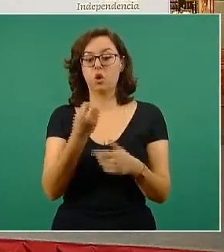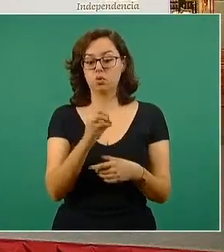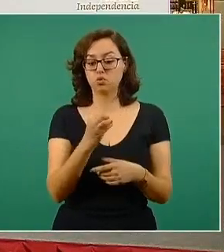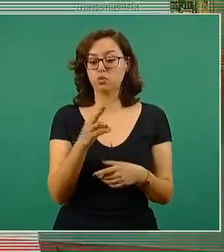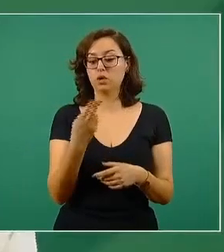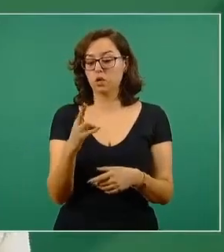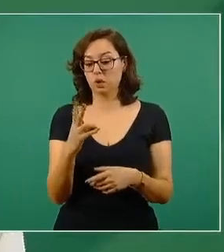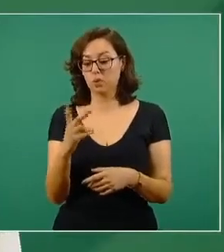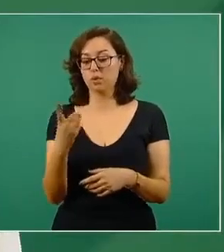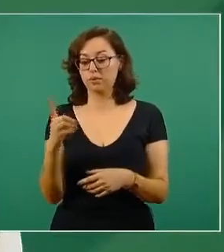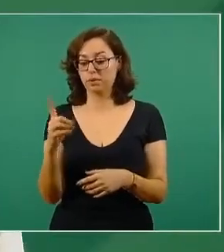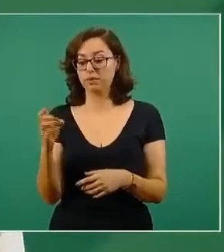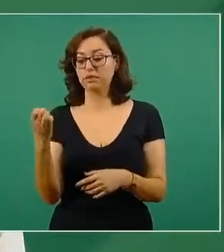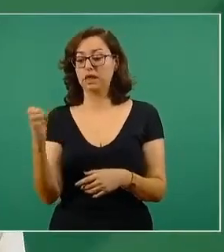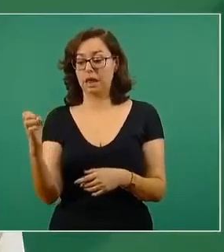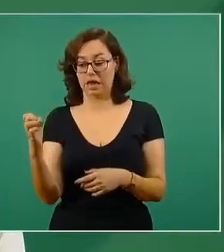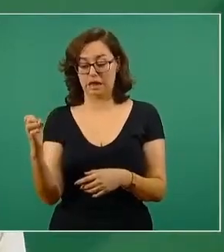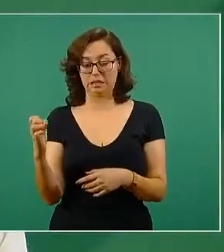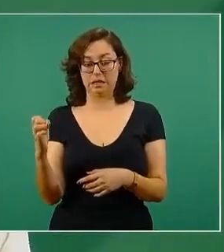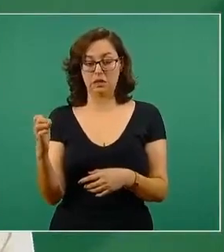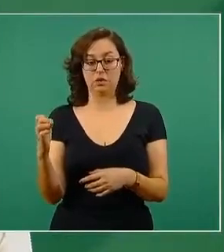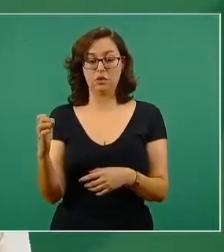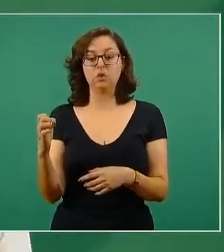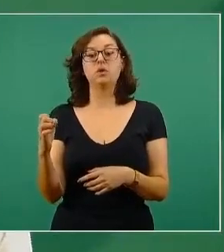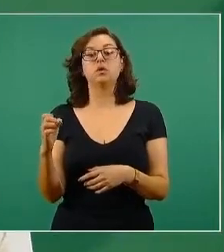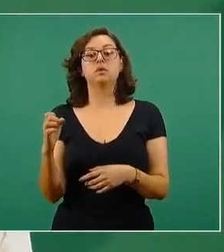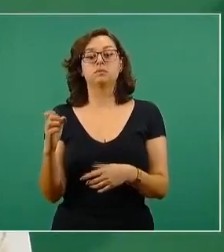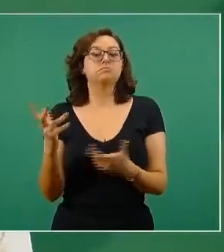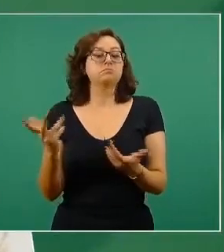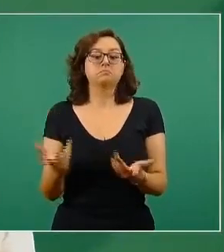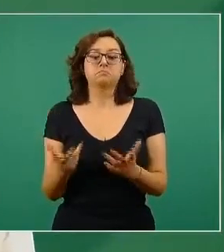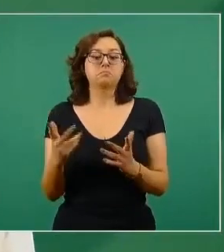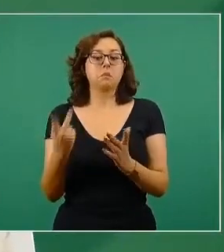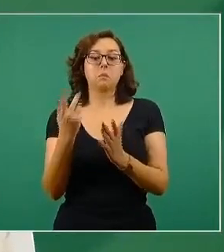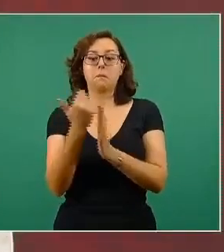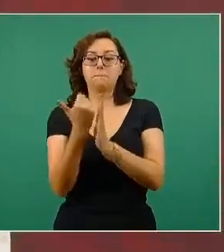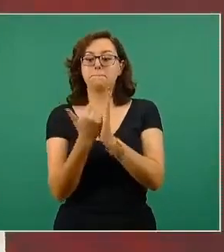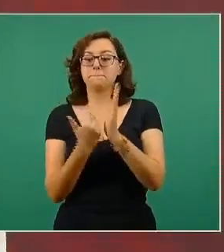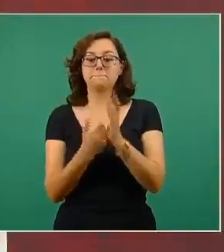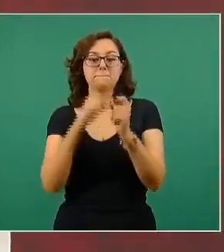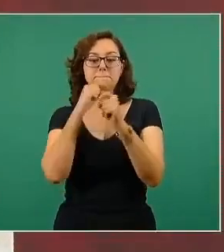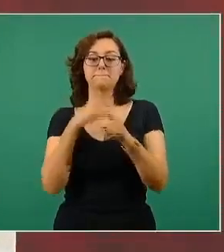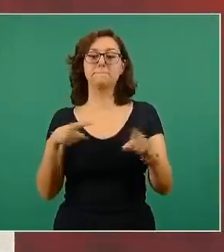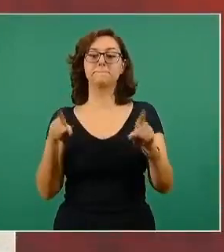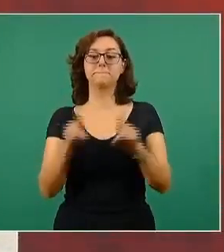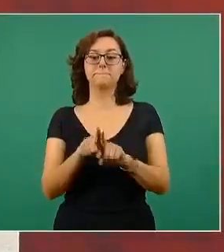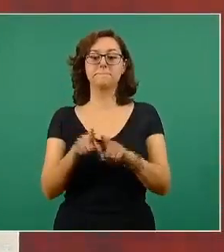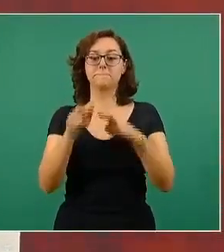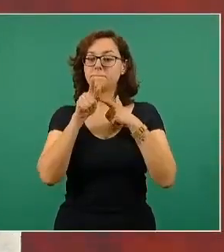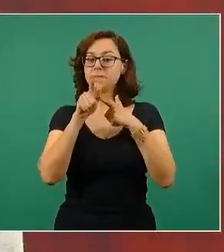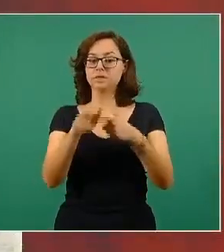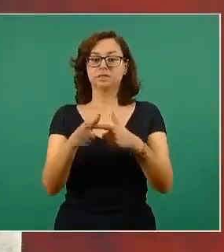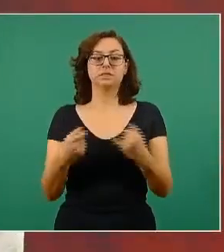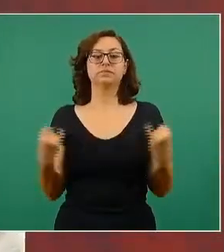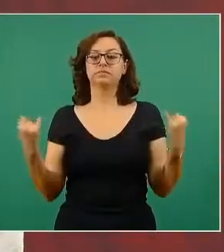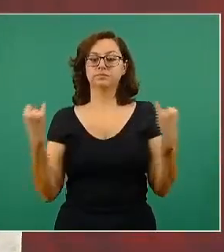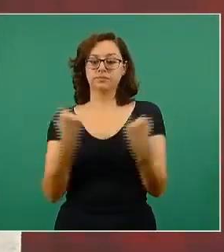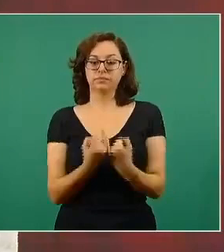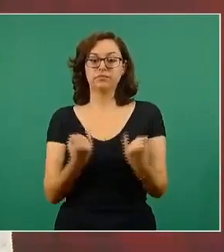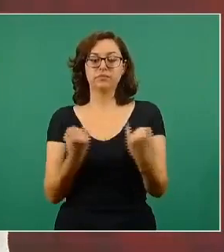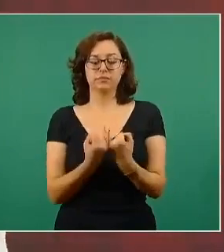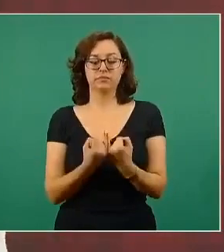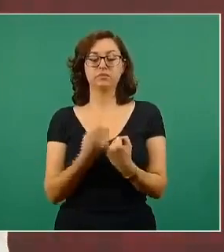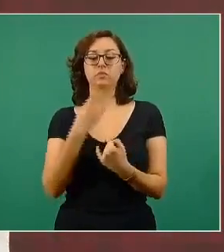octubre, noviembre, diciembre y hasta la primera semana de enero. El lineamiento sigue vigente, sigue siendo técnicamente procedente y está en